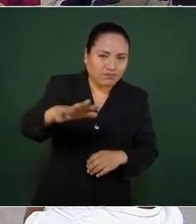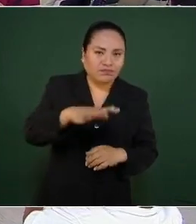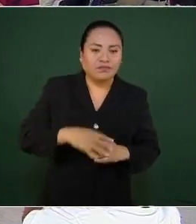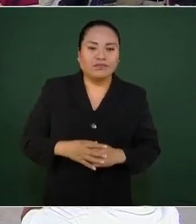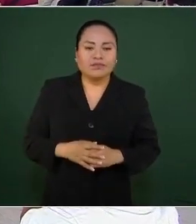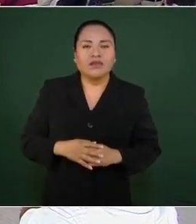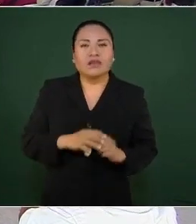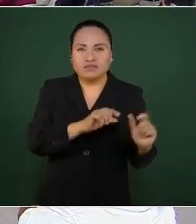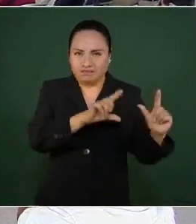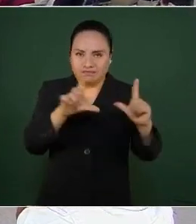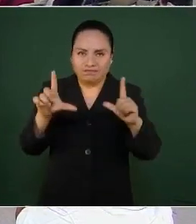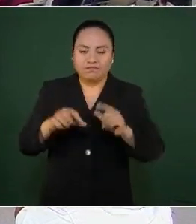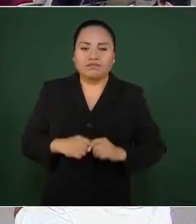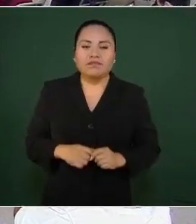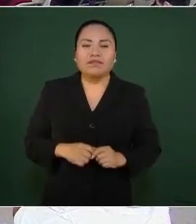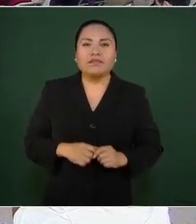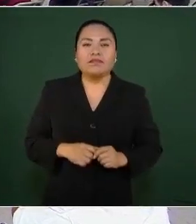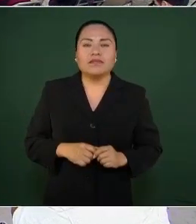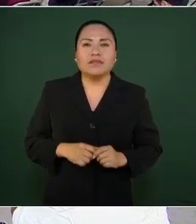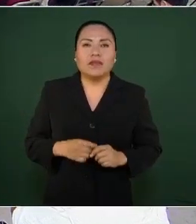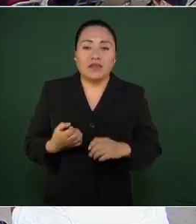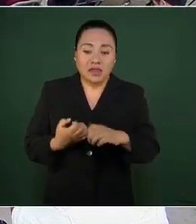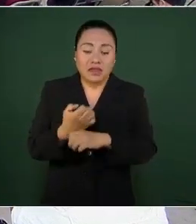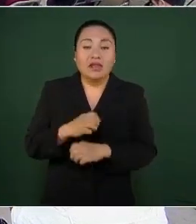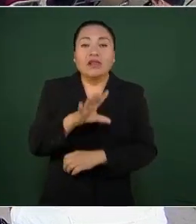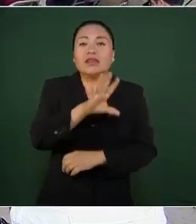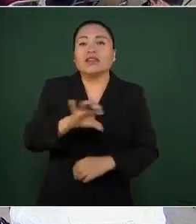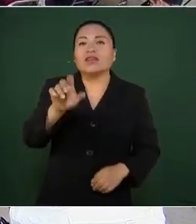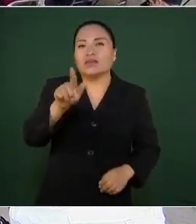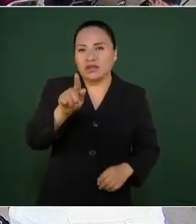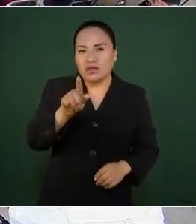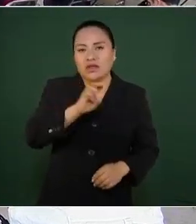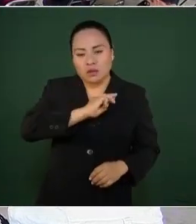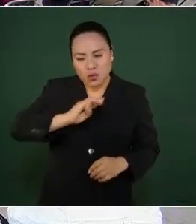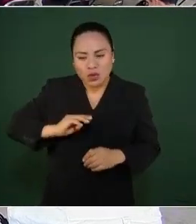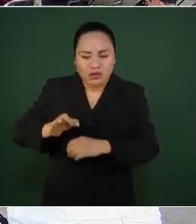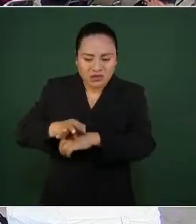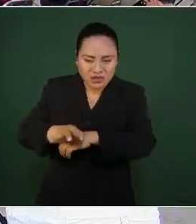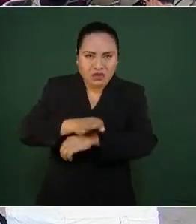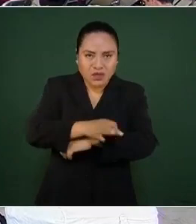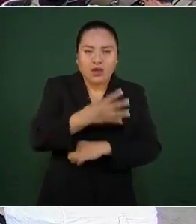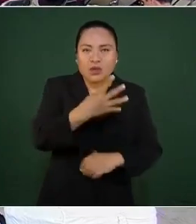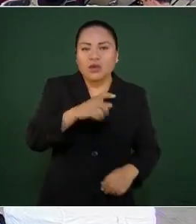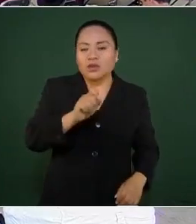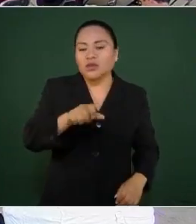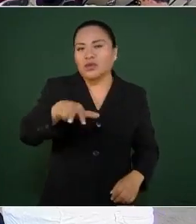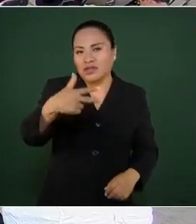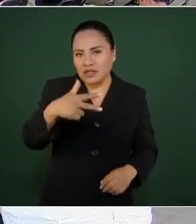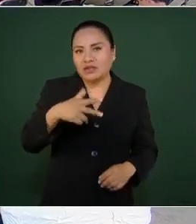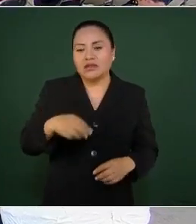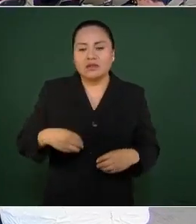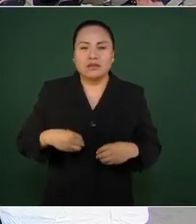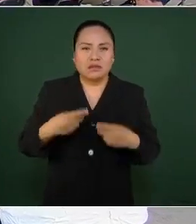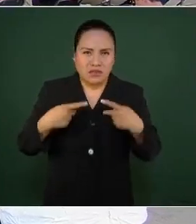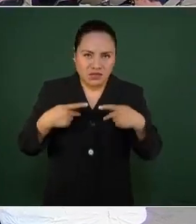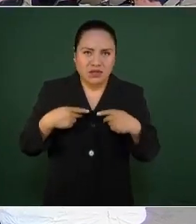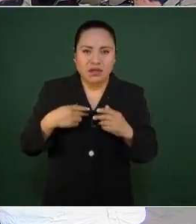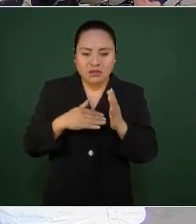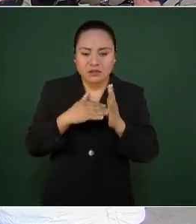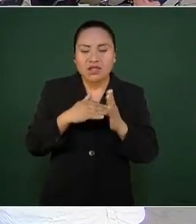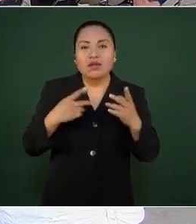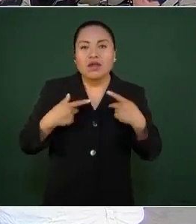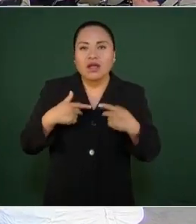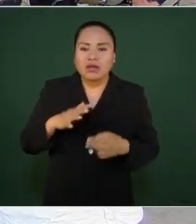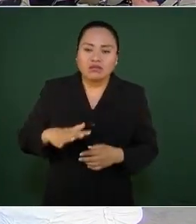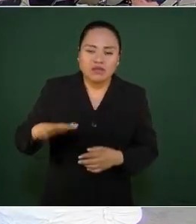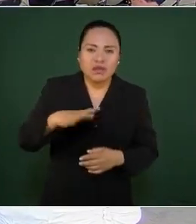favor, adelante. Viene un estado con 570 municipios, 4.13 millones de habitantes. Concentra